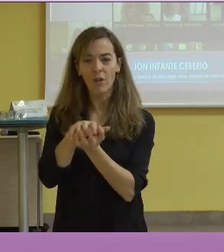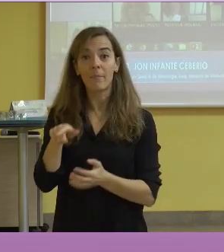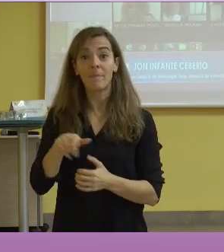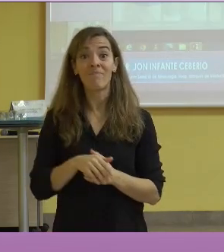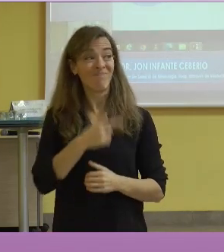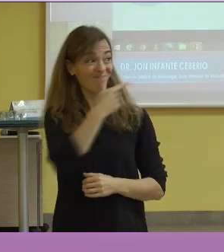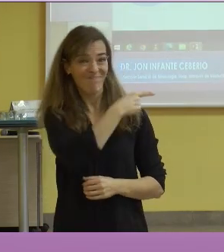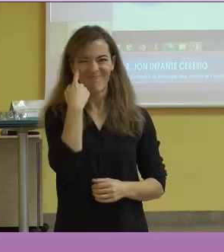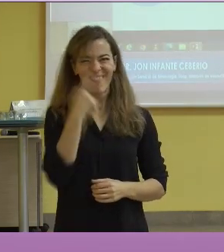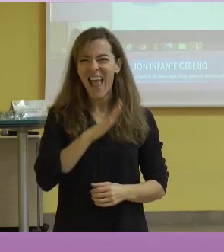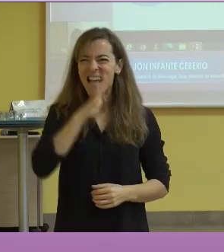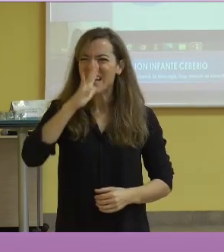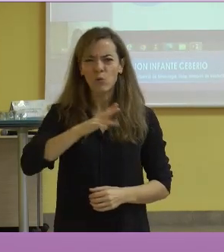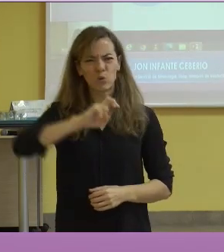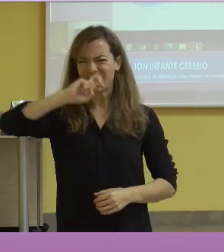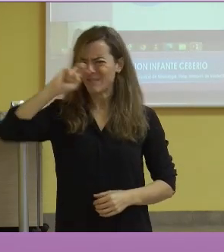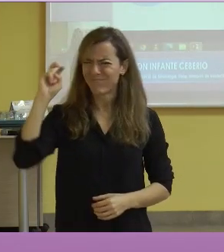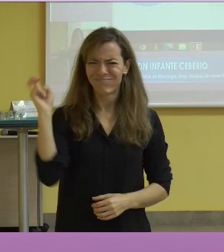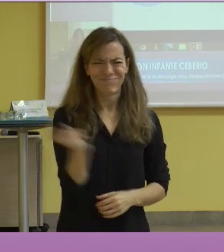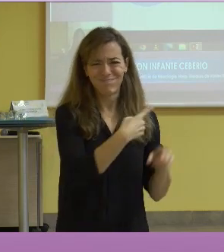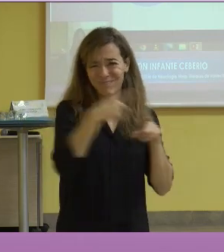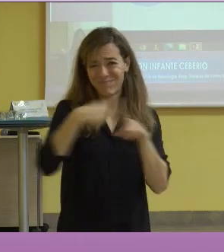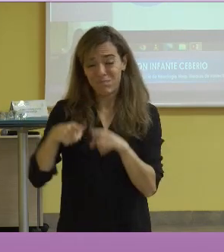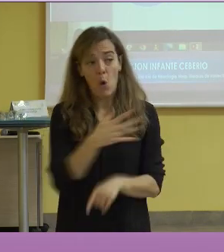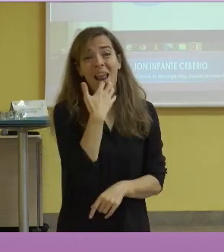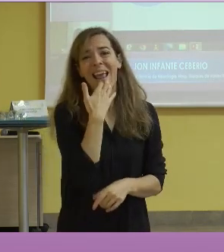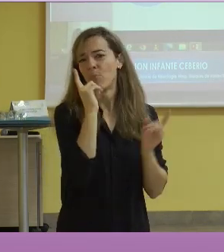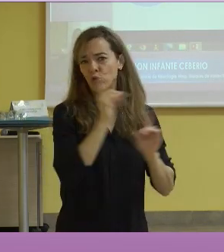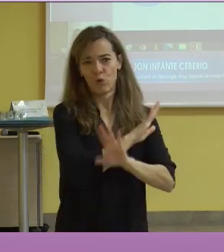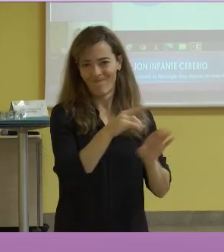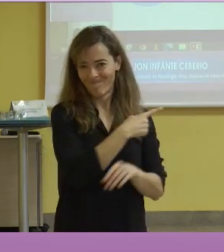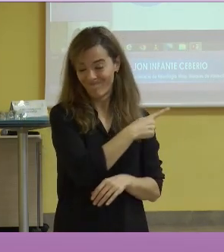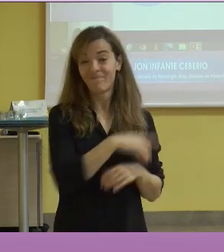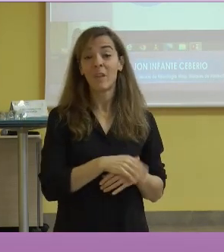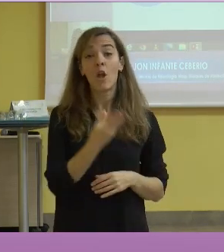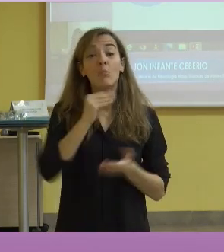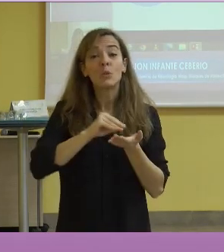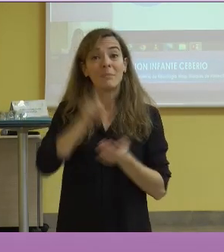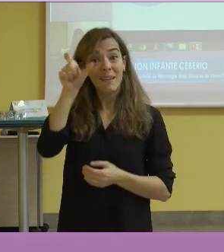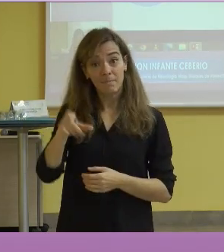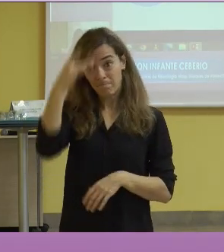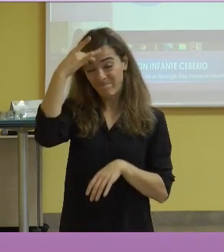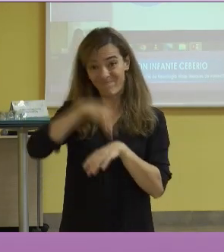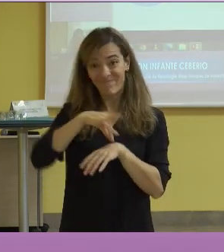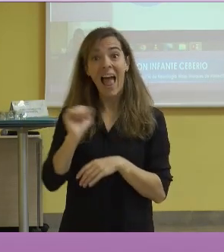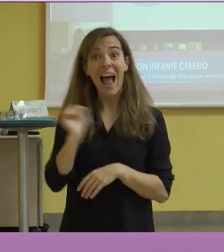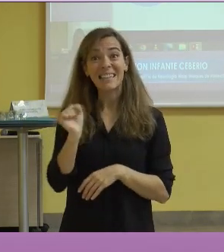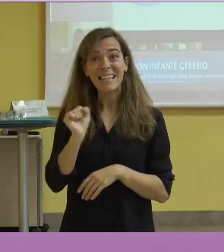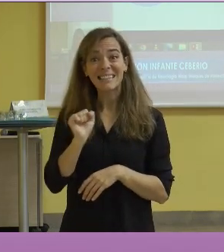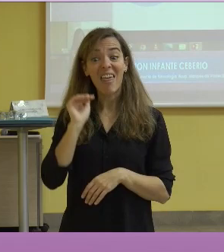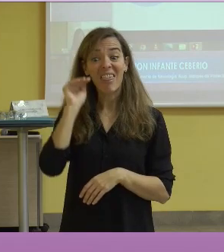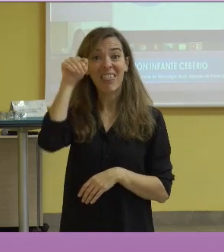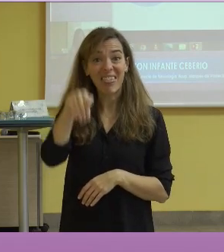las causas que hay en las ataxias. Muchas veces los pacientes con ataxias degenerativas no solo